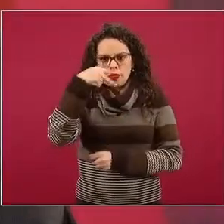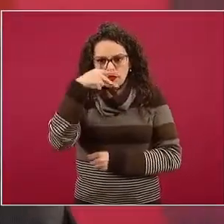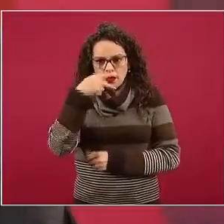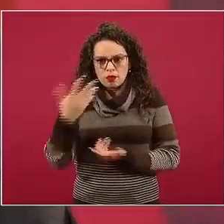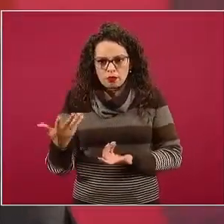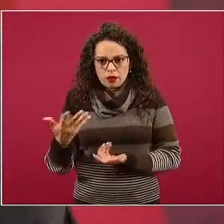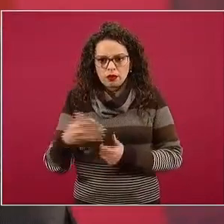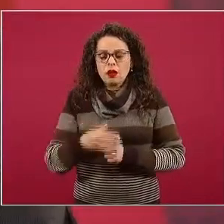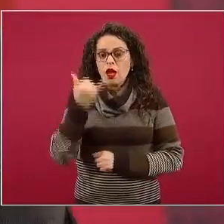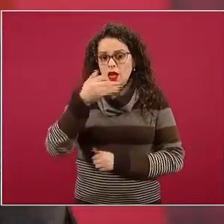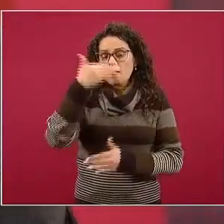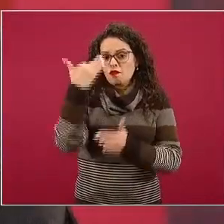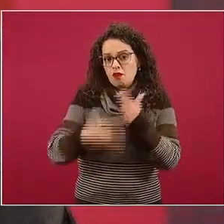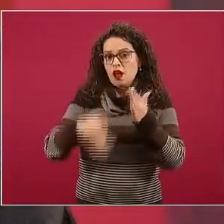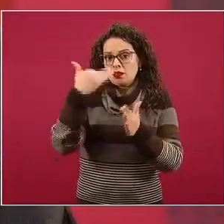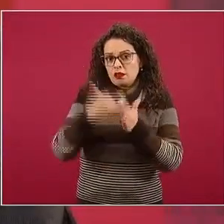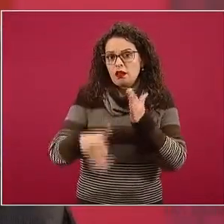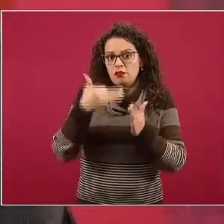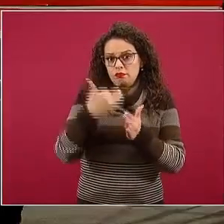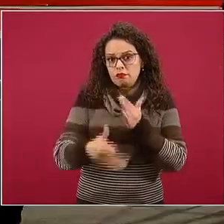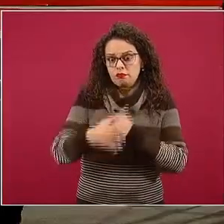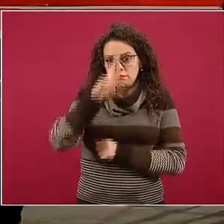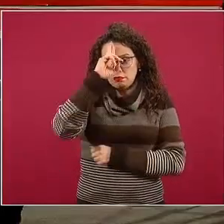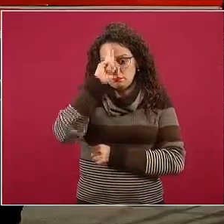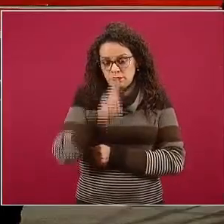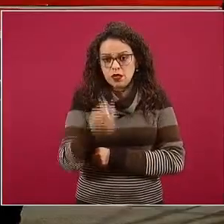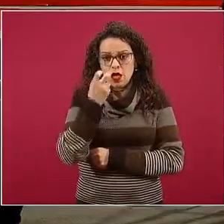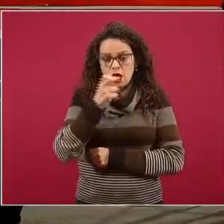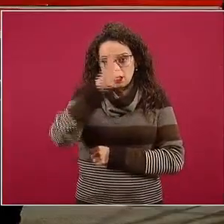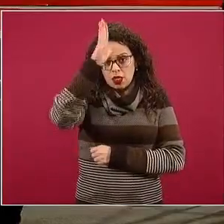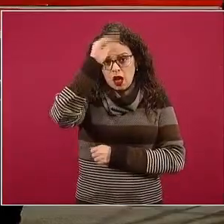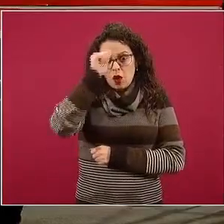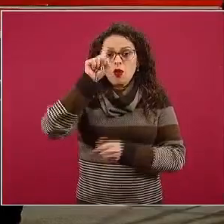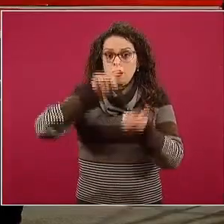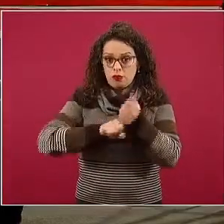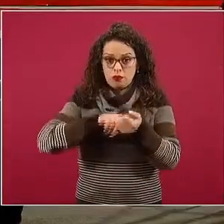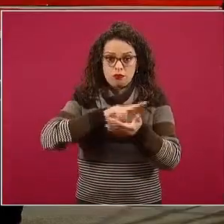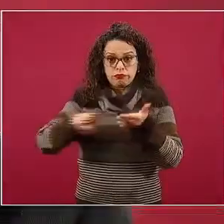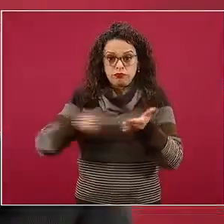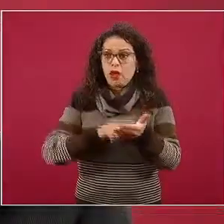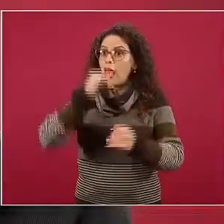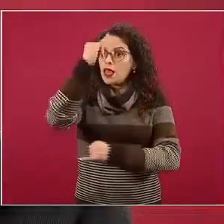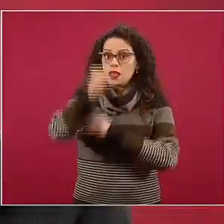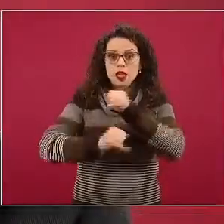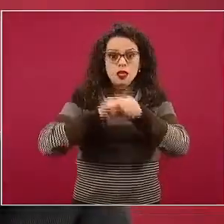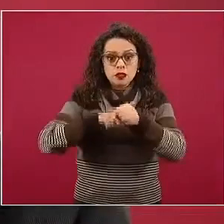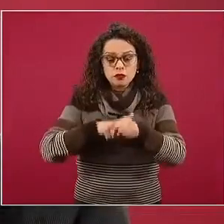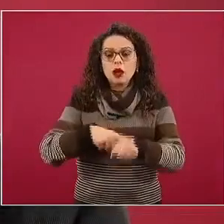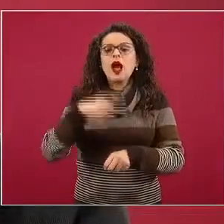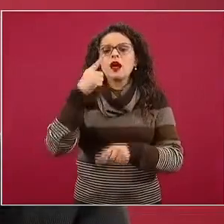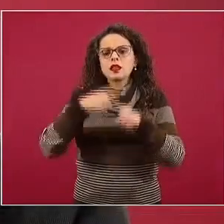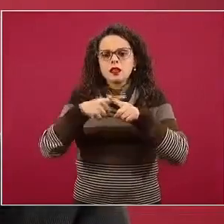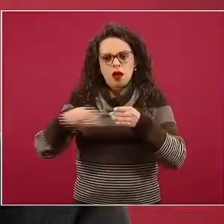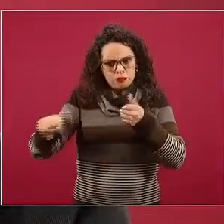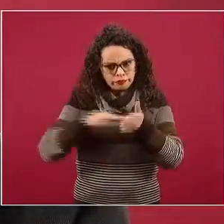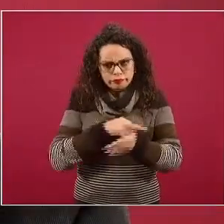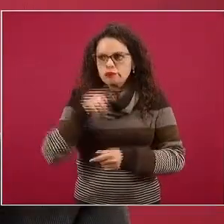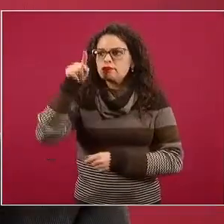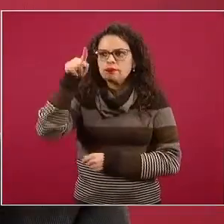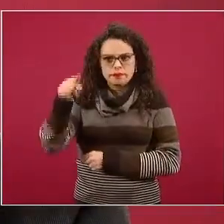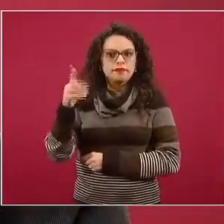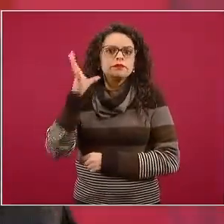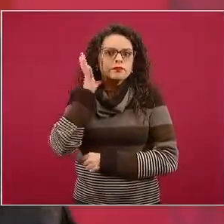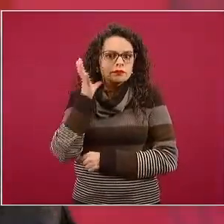incumpliendo el país con este tratado internacional. Es un tratado internacional, fue ratificado por el Senado de la República y por lo tanto